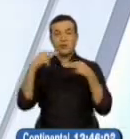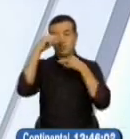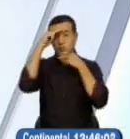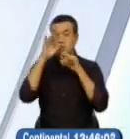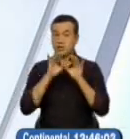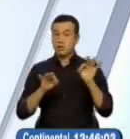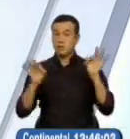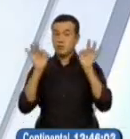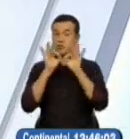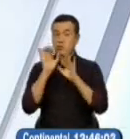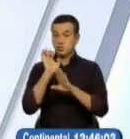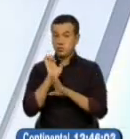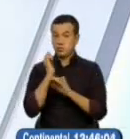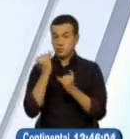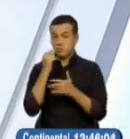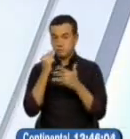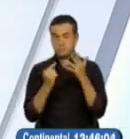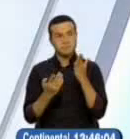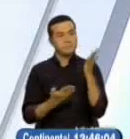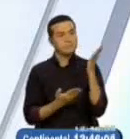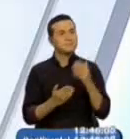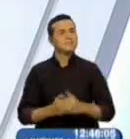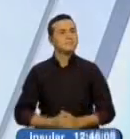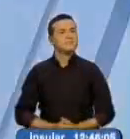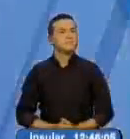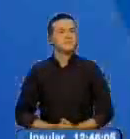más destacadas del día en los titulares.